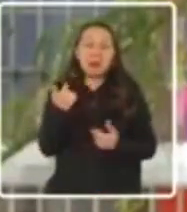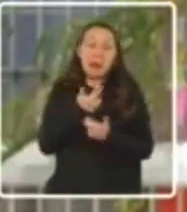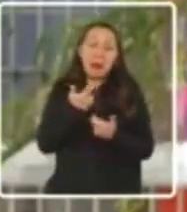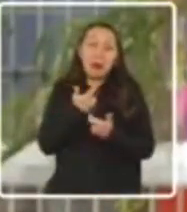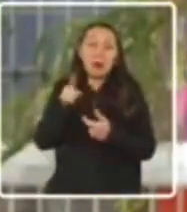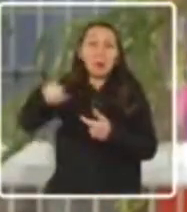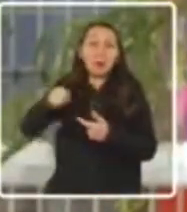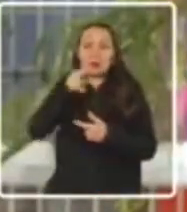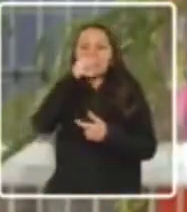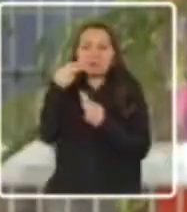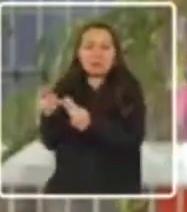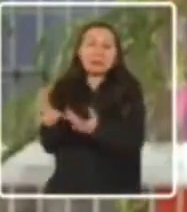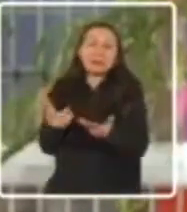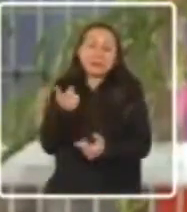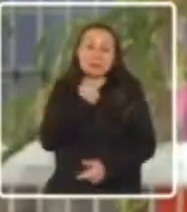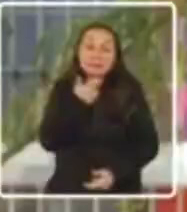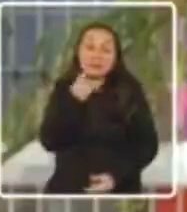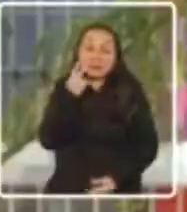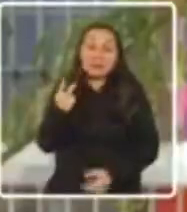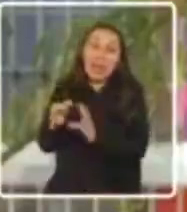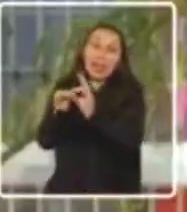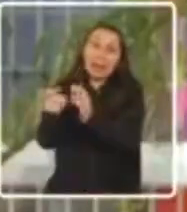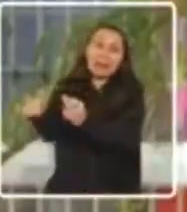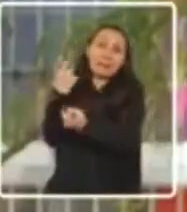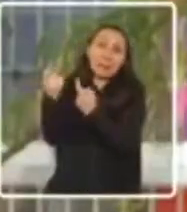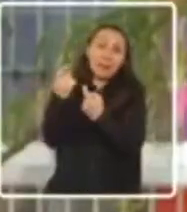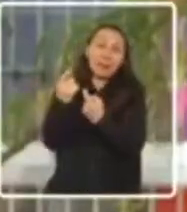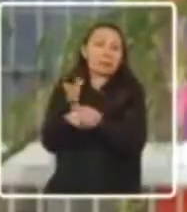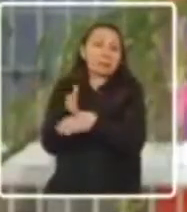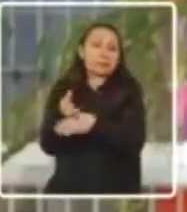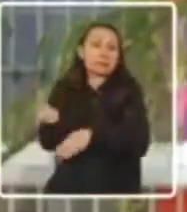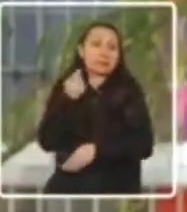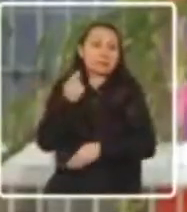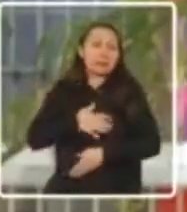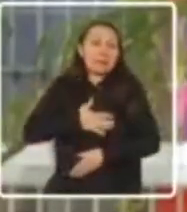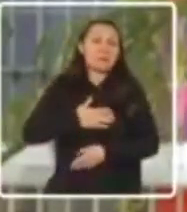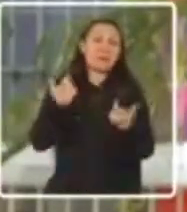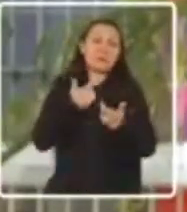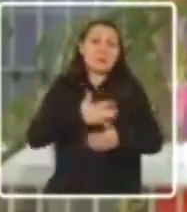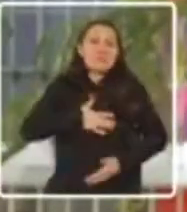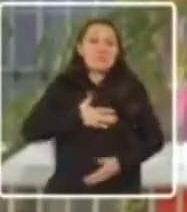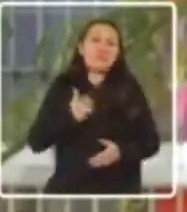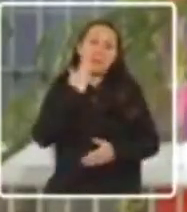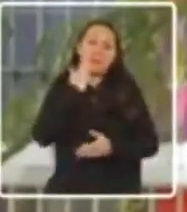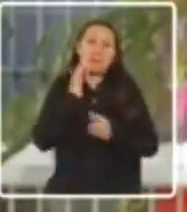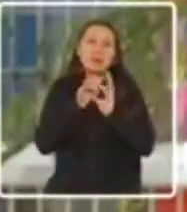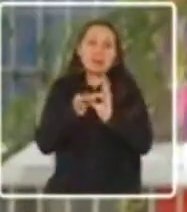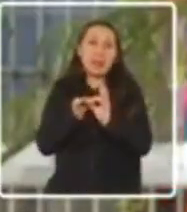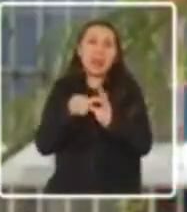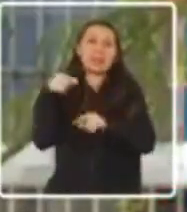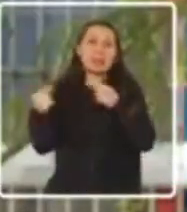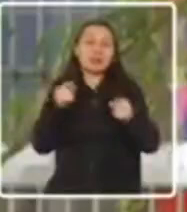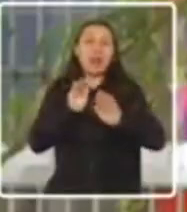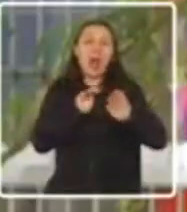harta, me causa harta gracia. Así que muchas gracias por contribuir a mi sentido del humor, estimado. Y muchas gracias también a quienes